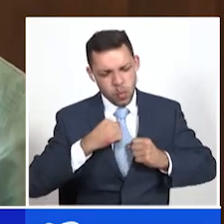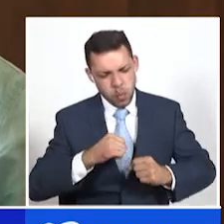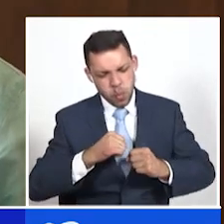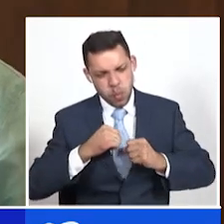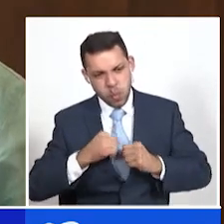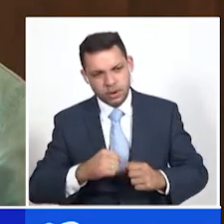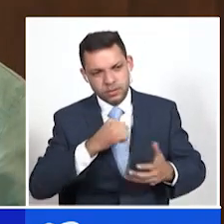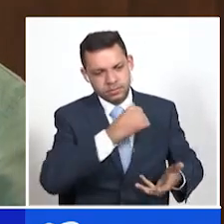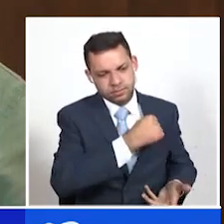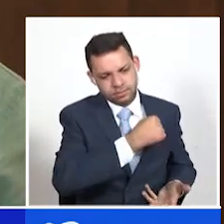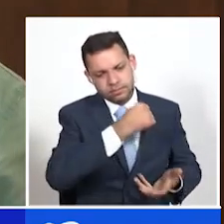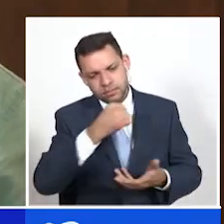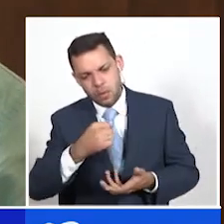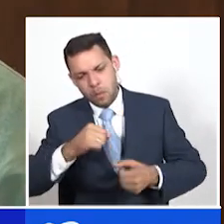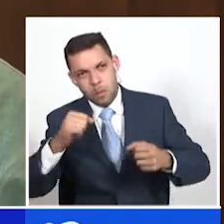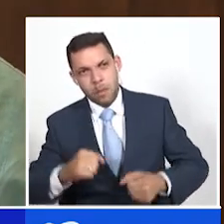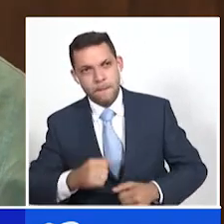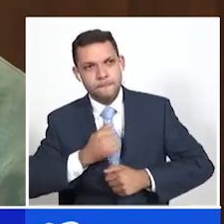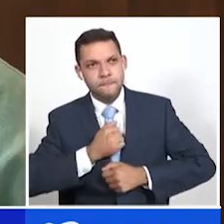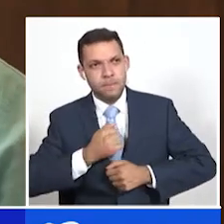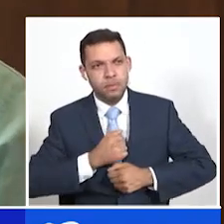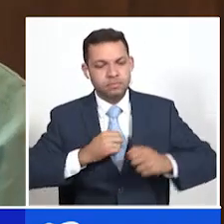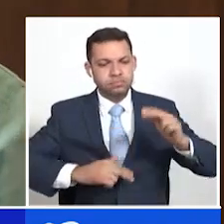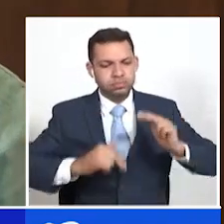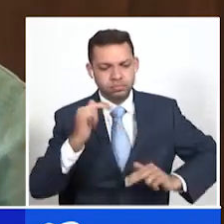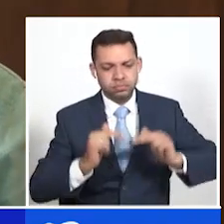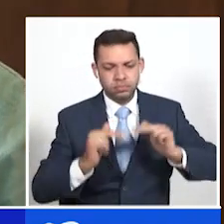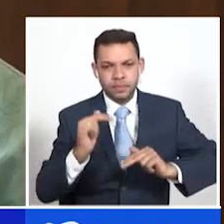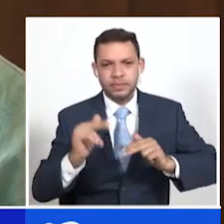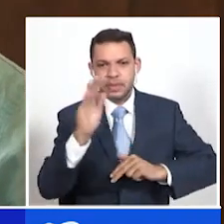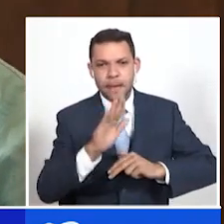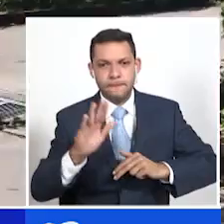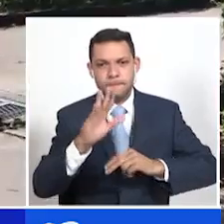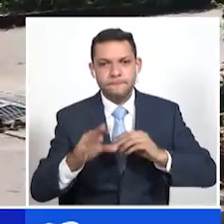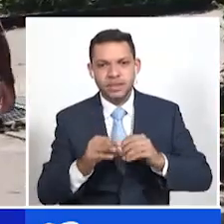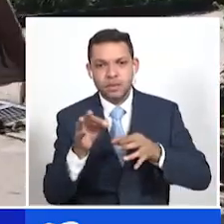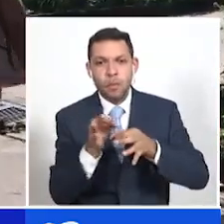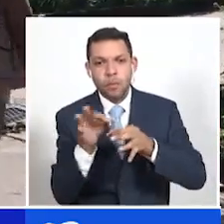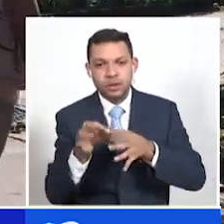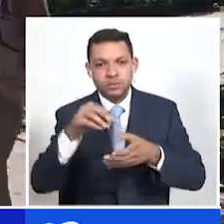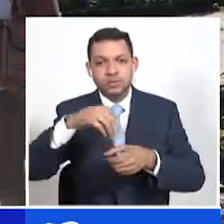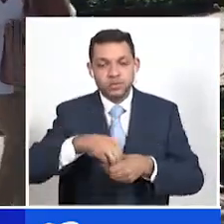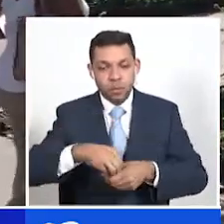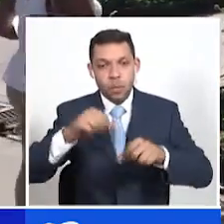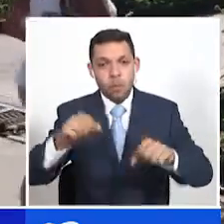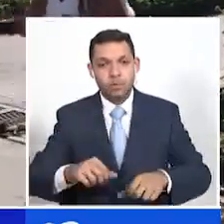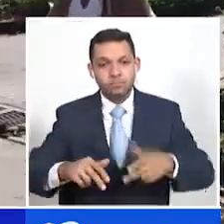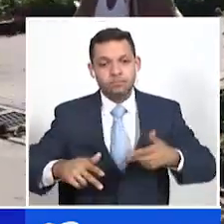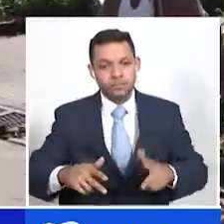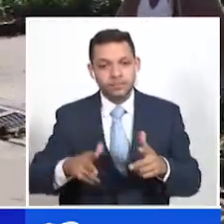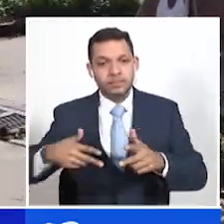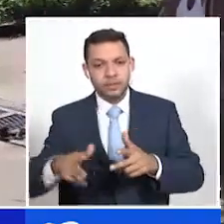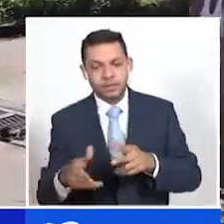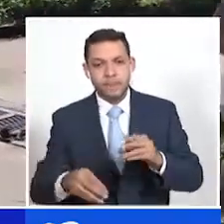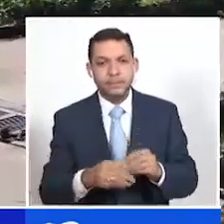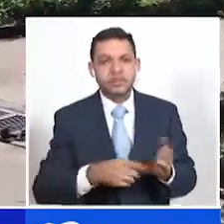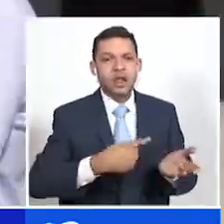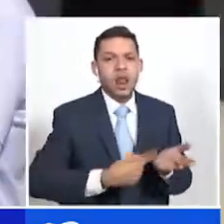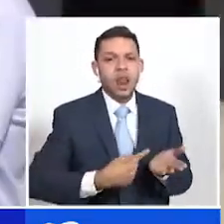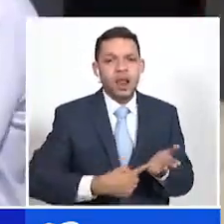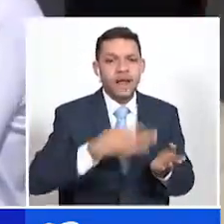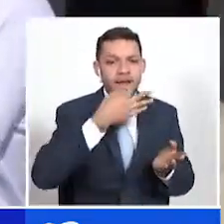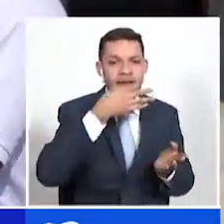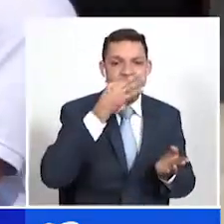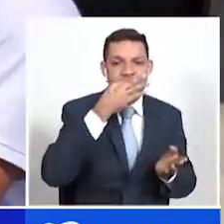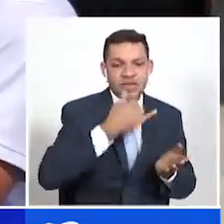poder hacer el mantenimiento, no solo a las departamentales, sino a las municipales. También se espera que el Comité de Cafeteros ayude con la intervención de